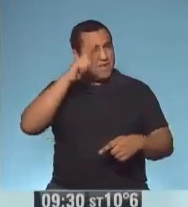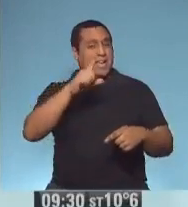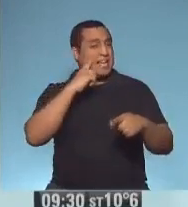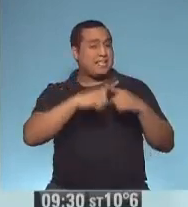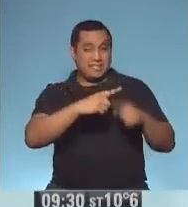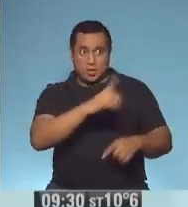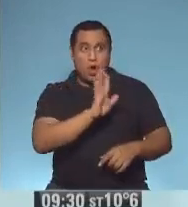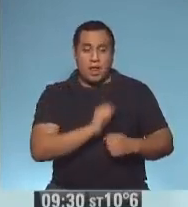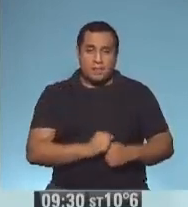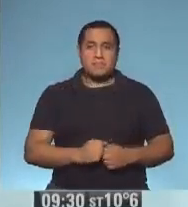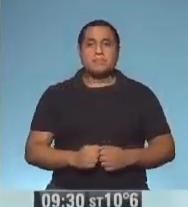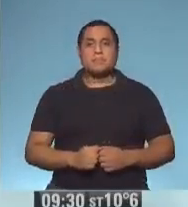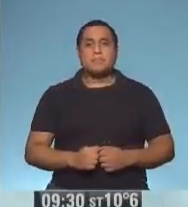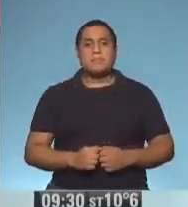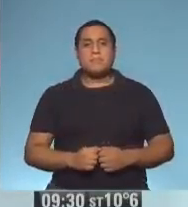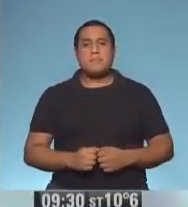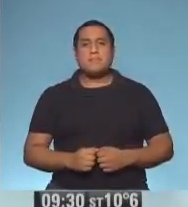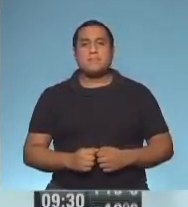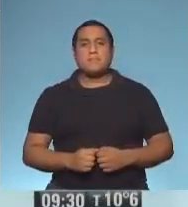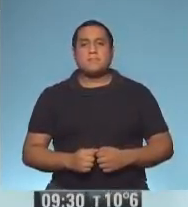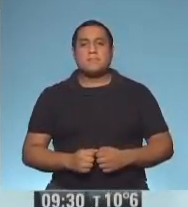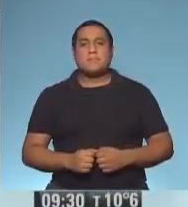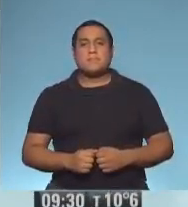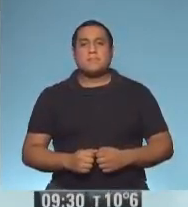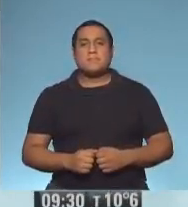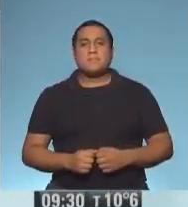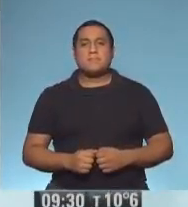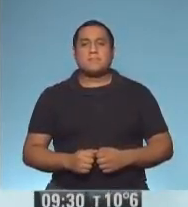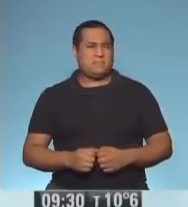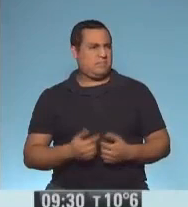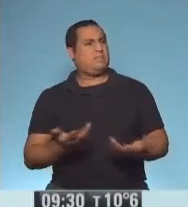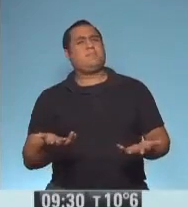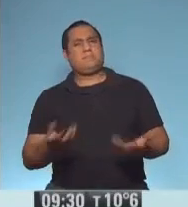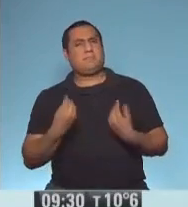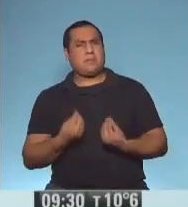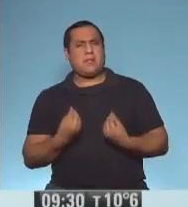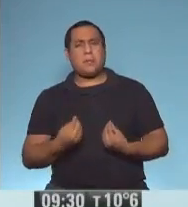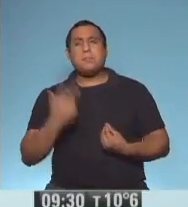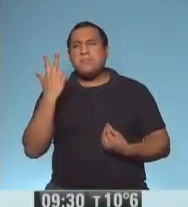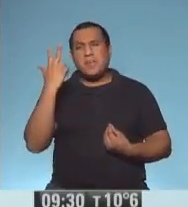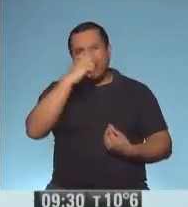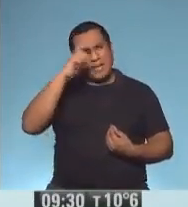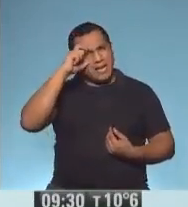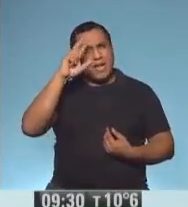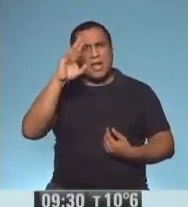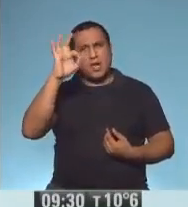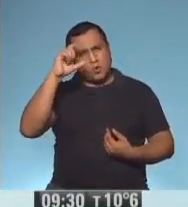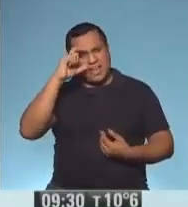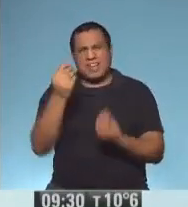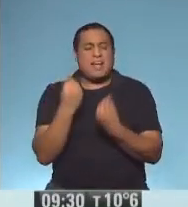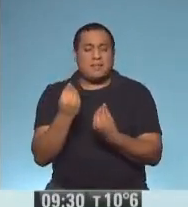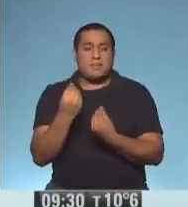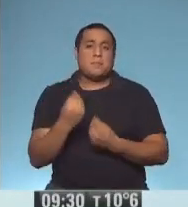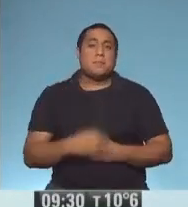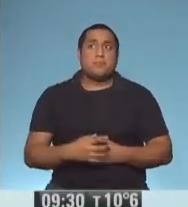wow! ¡Wow, wow, wow! ¿Qué es un héroe? Un héroe